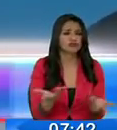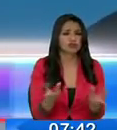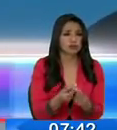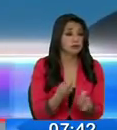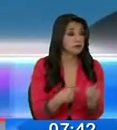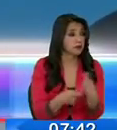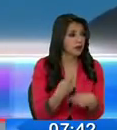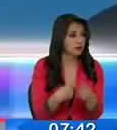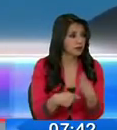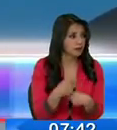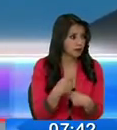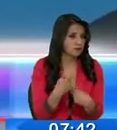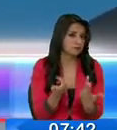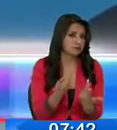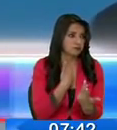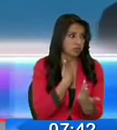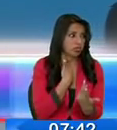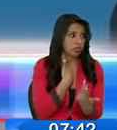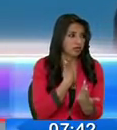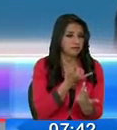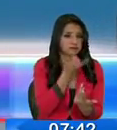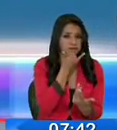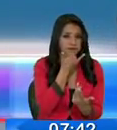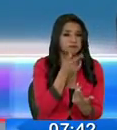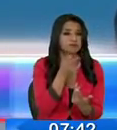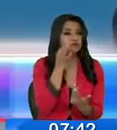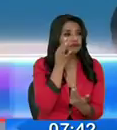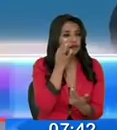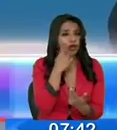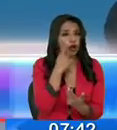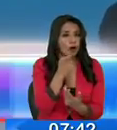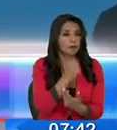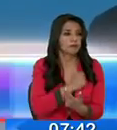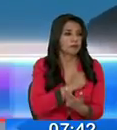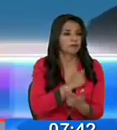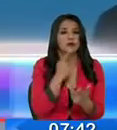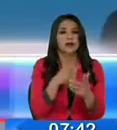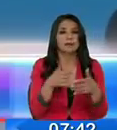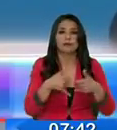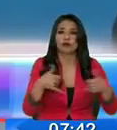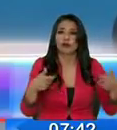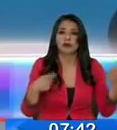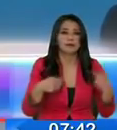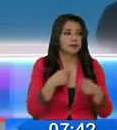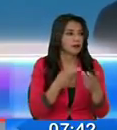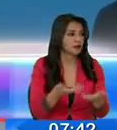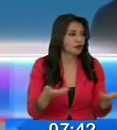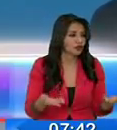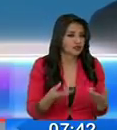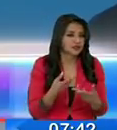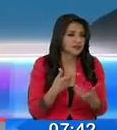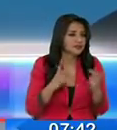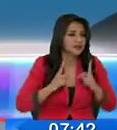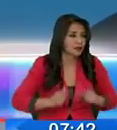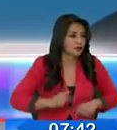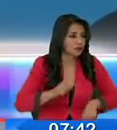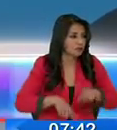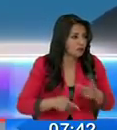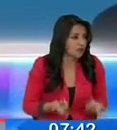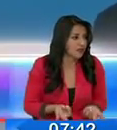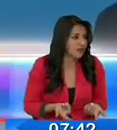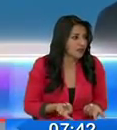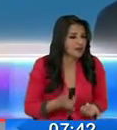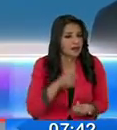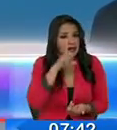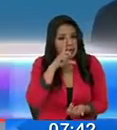vendía de manera irregular, porque la señora o el señor que tienen una papelería no pueden vender insumos médicos, tampoco puede hacer la